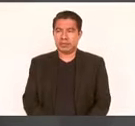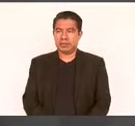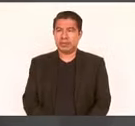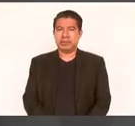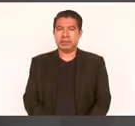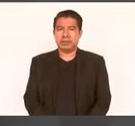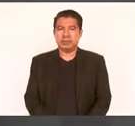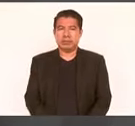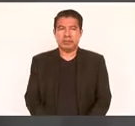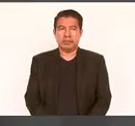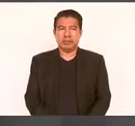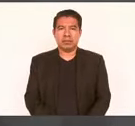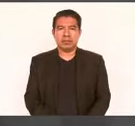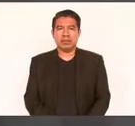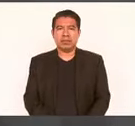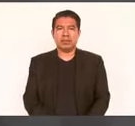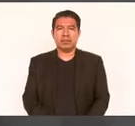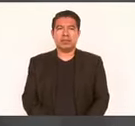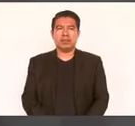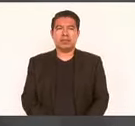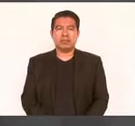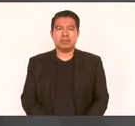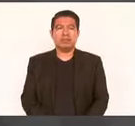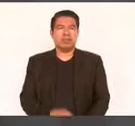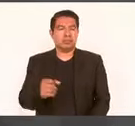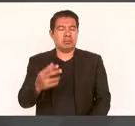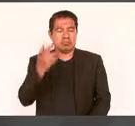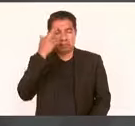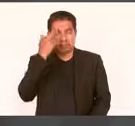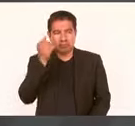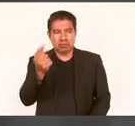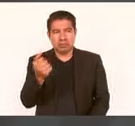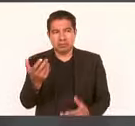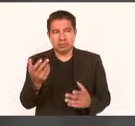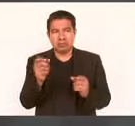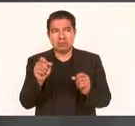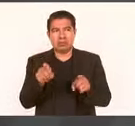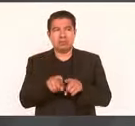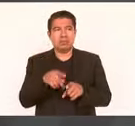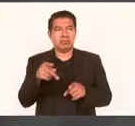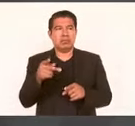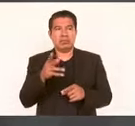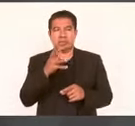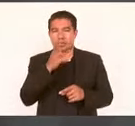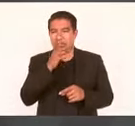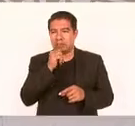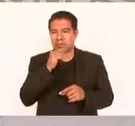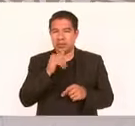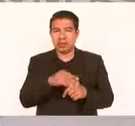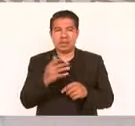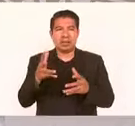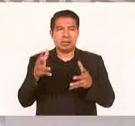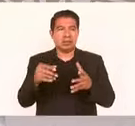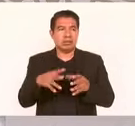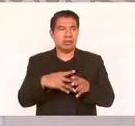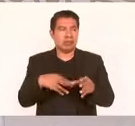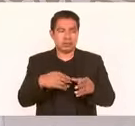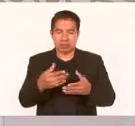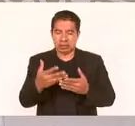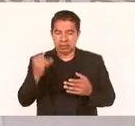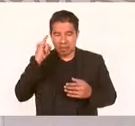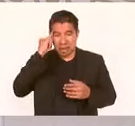Entonces, esa fue otra razón por la que no se exterminó a la población